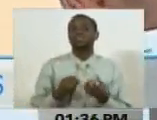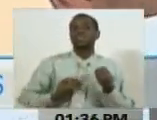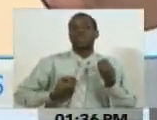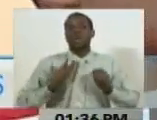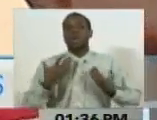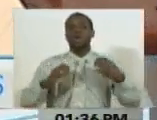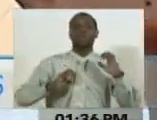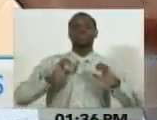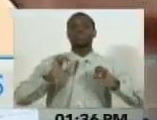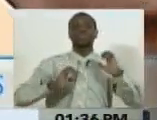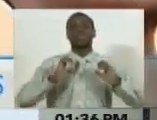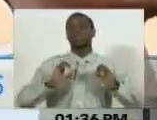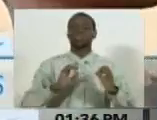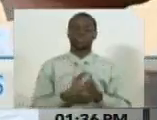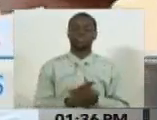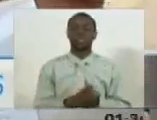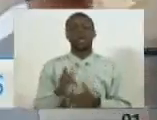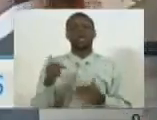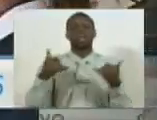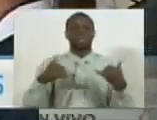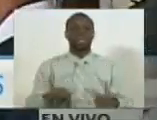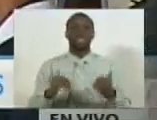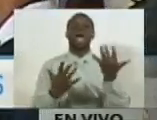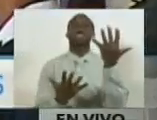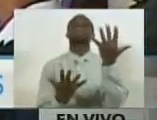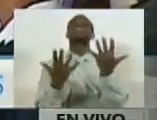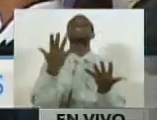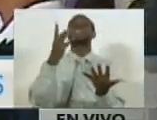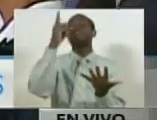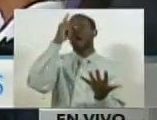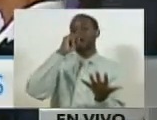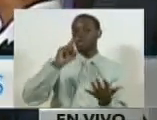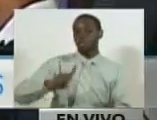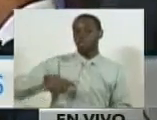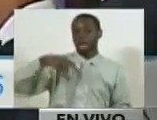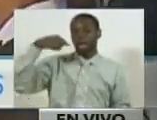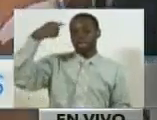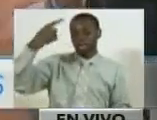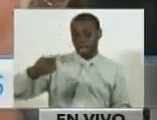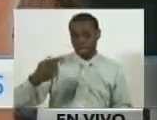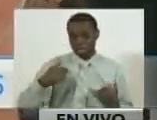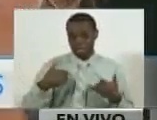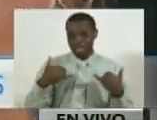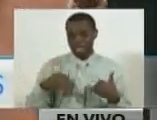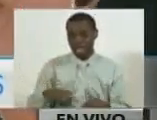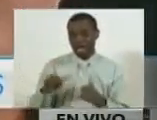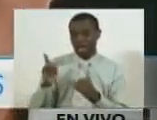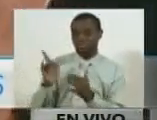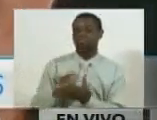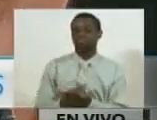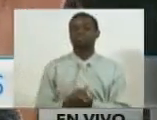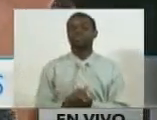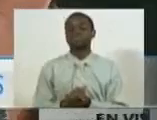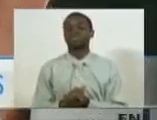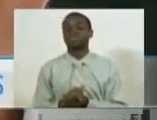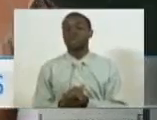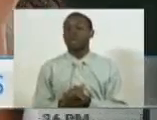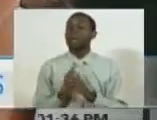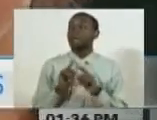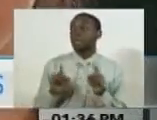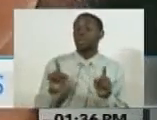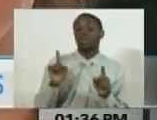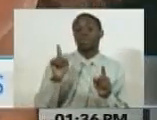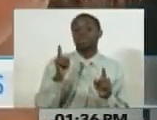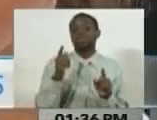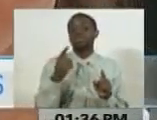Mi hija está cumpliendo 15 años pasado mañana. ¿Quién? Mi hija. Tu hija. Pero